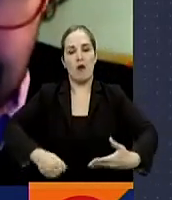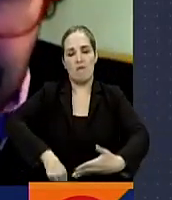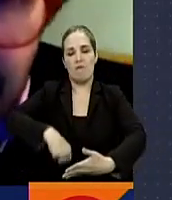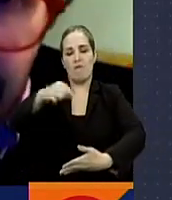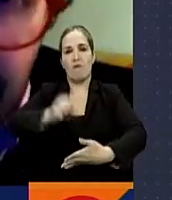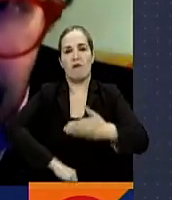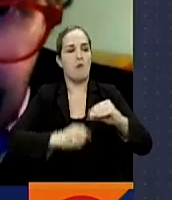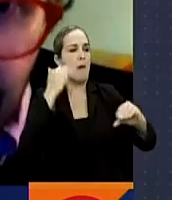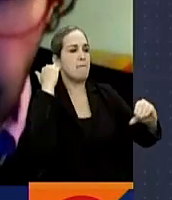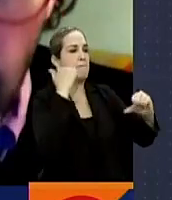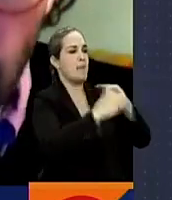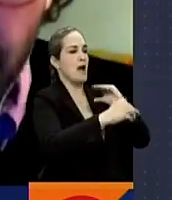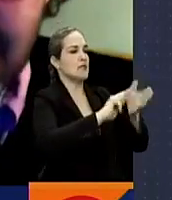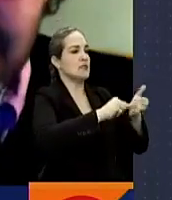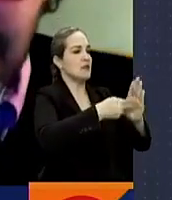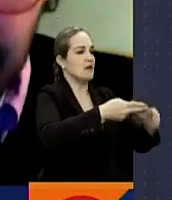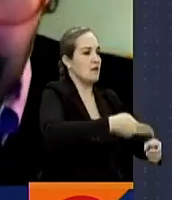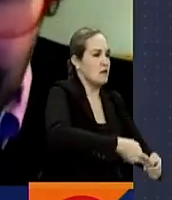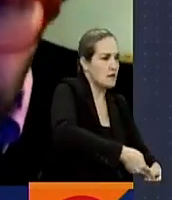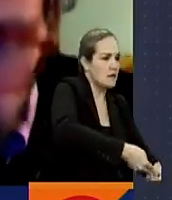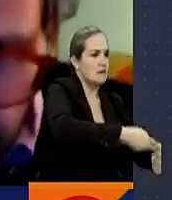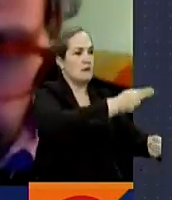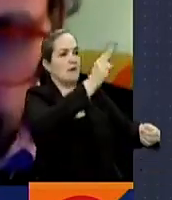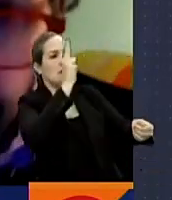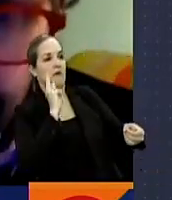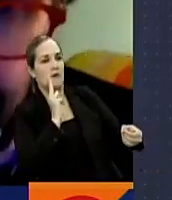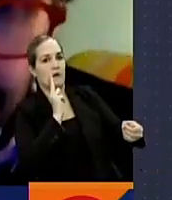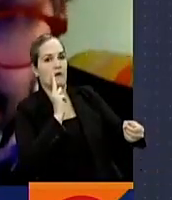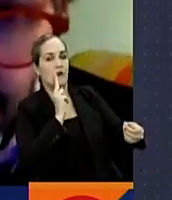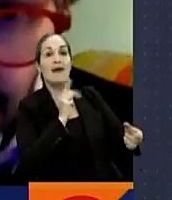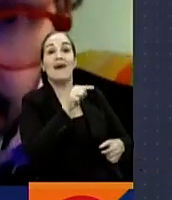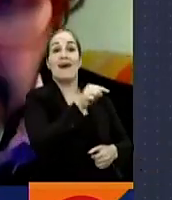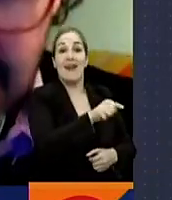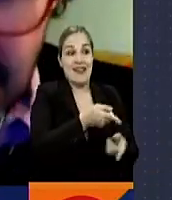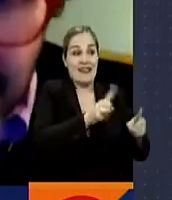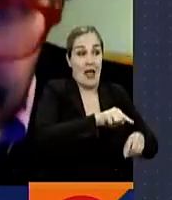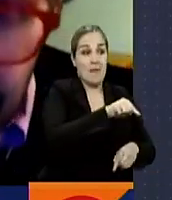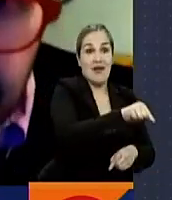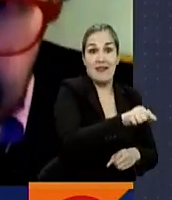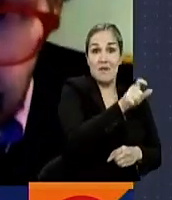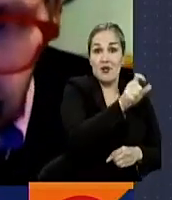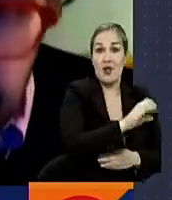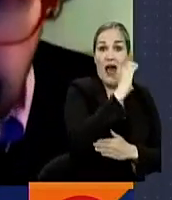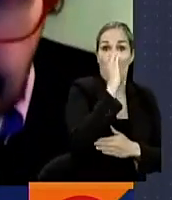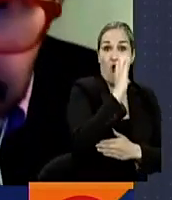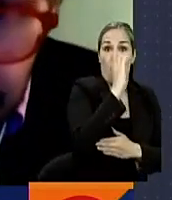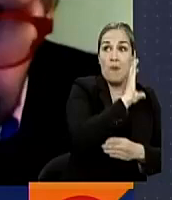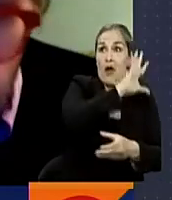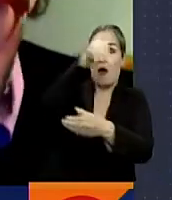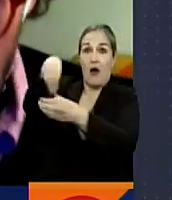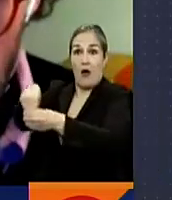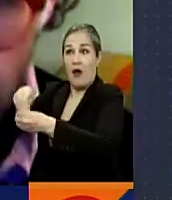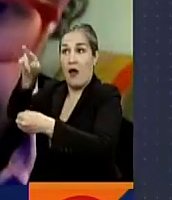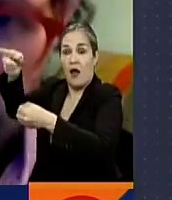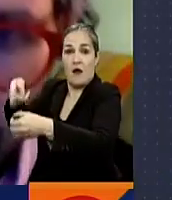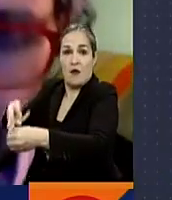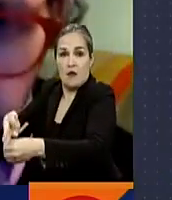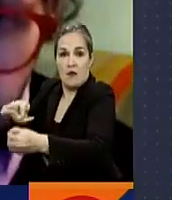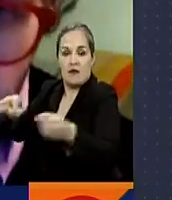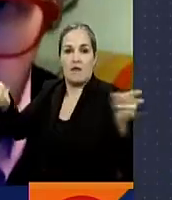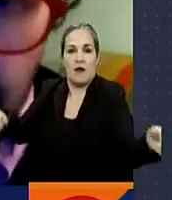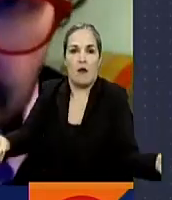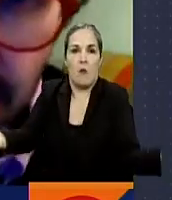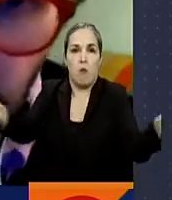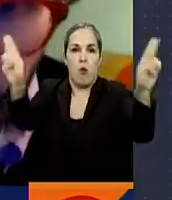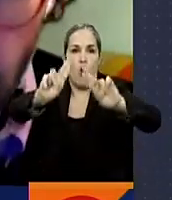decir se tendría que retirar nuestra embajadora eh de la vib y se tendría que retirar el el el